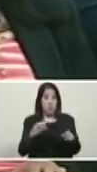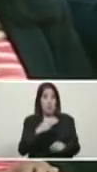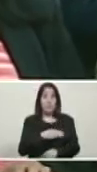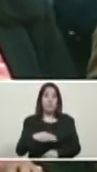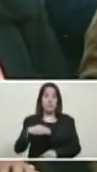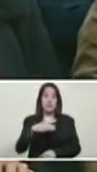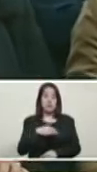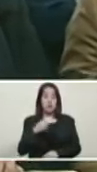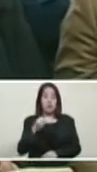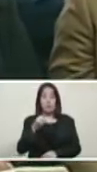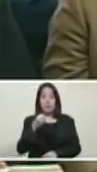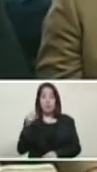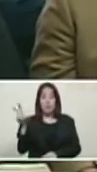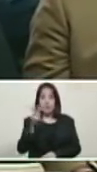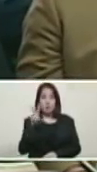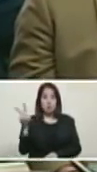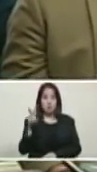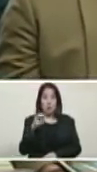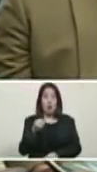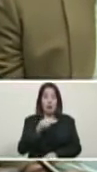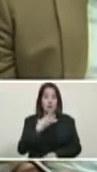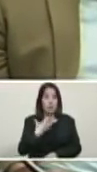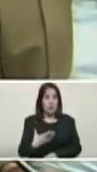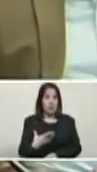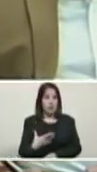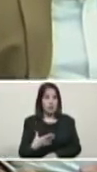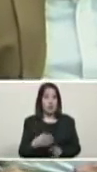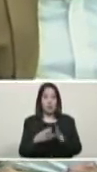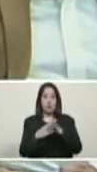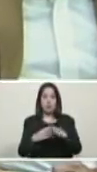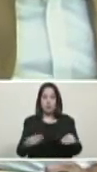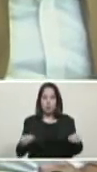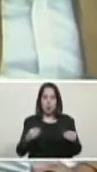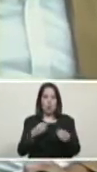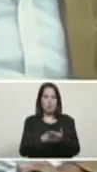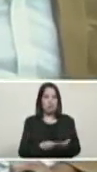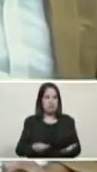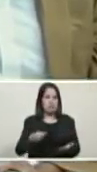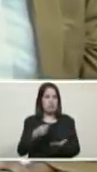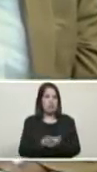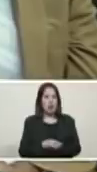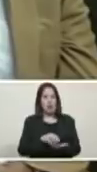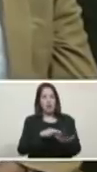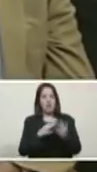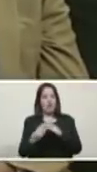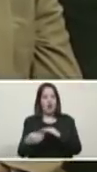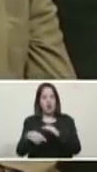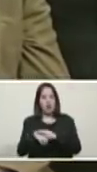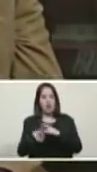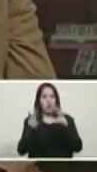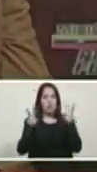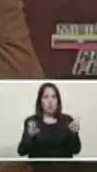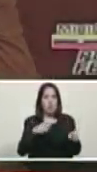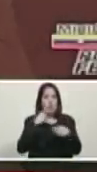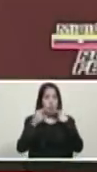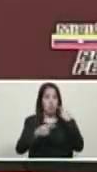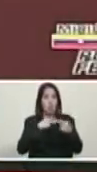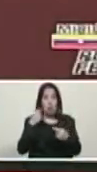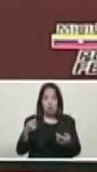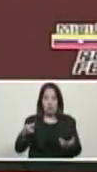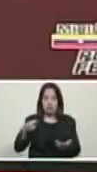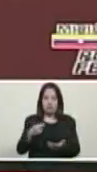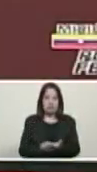ella va a estar también todos los recursos de la gran misión barrio nuevo tricolor toda esa inversión